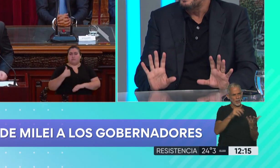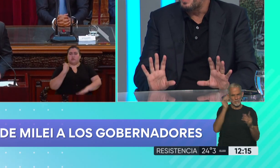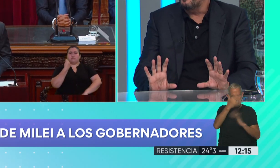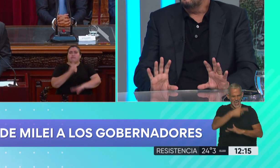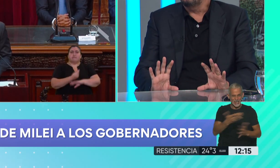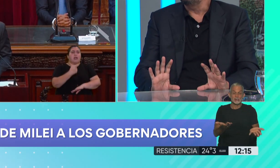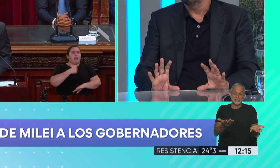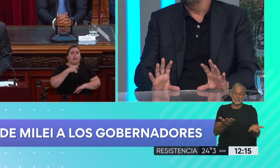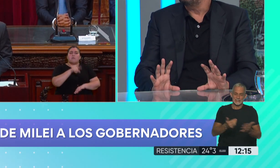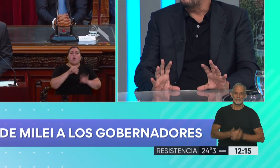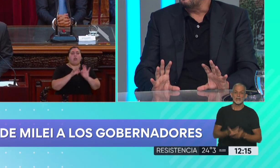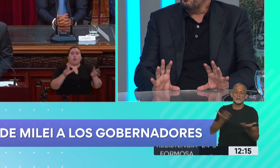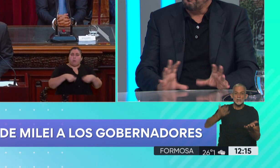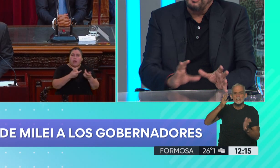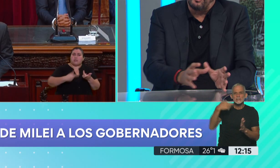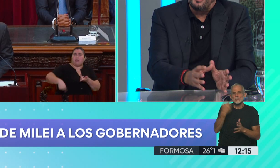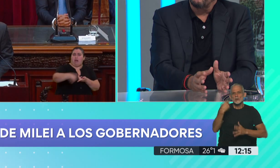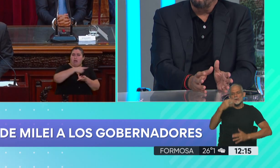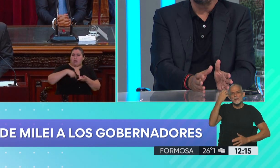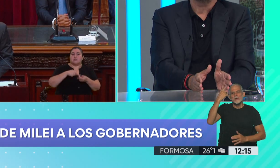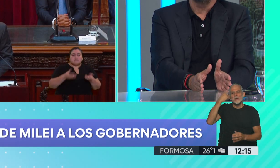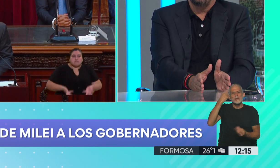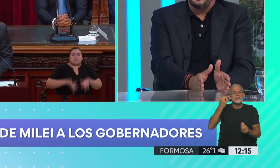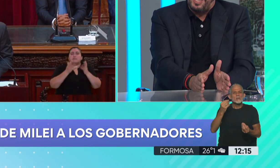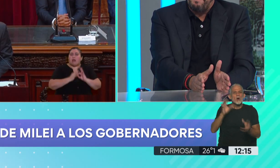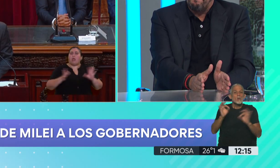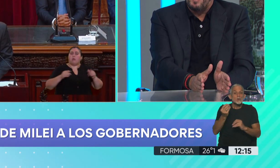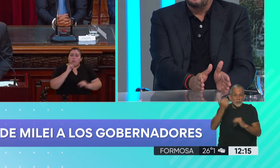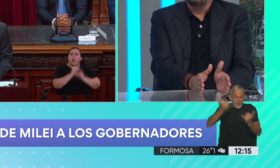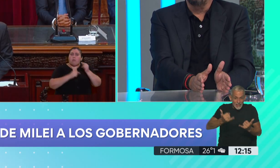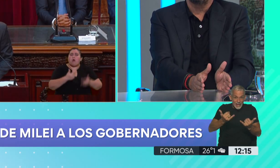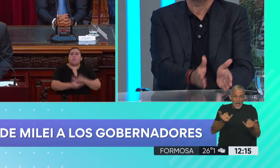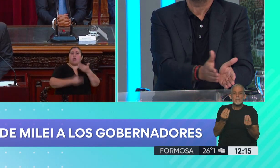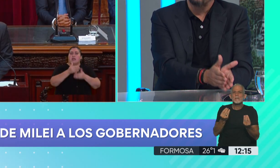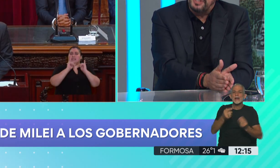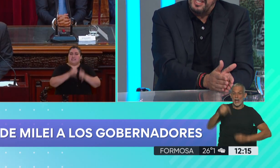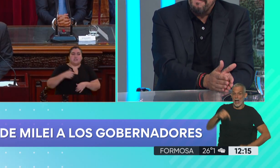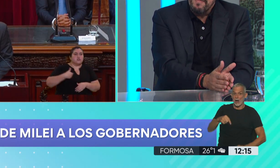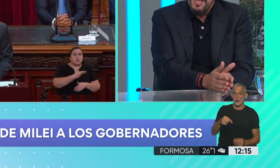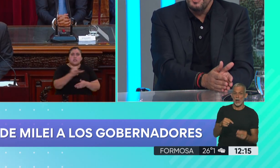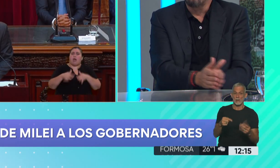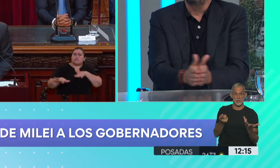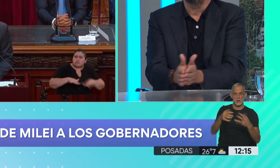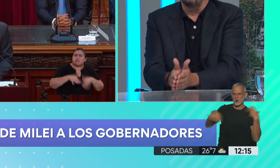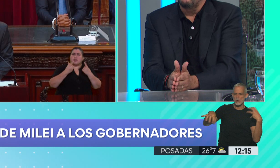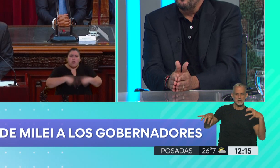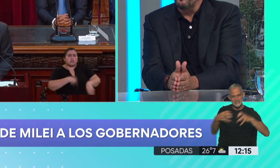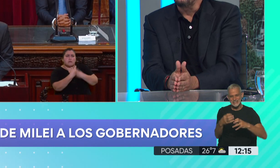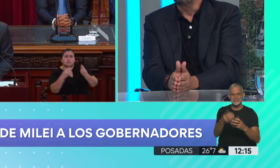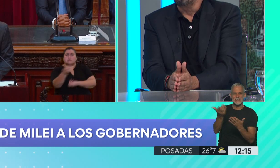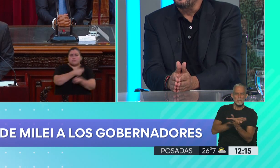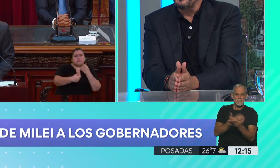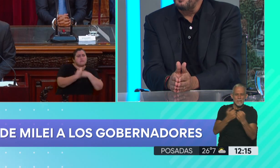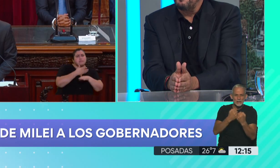te diría, tendríamos que pensar cuáles son las oportunidades que hay para que esta vez esto suceda y cuáles son